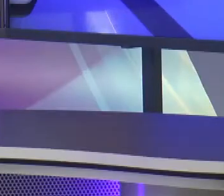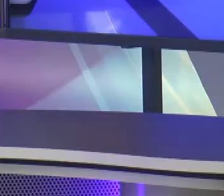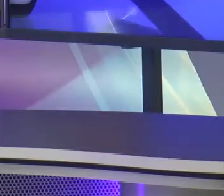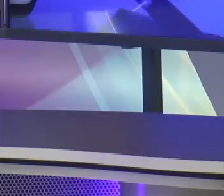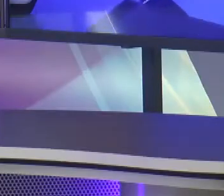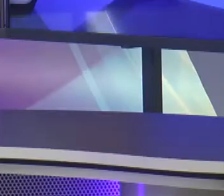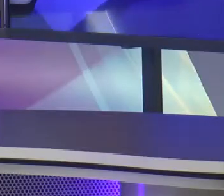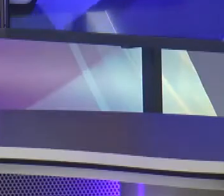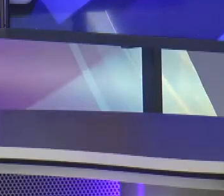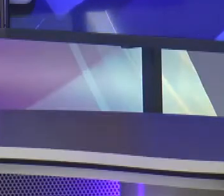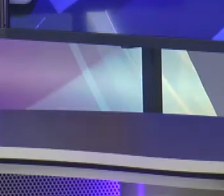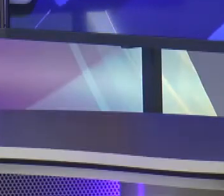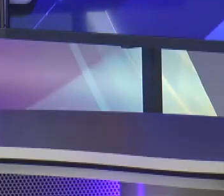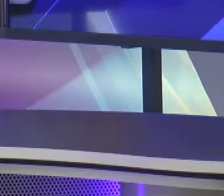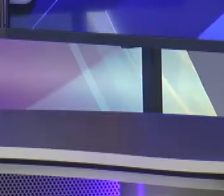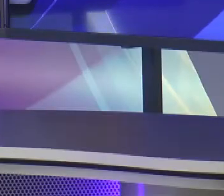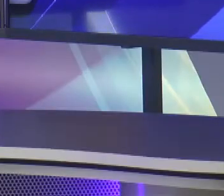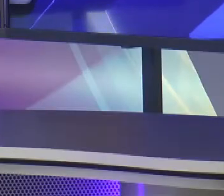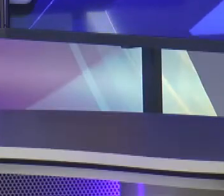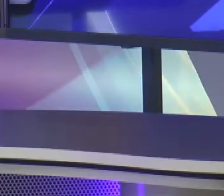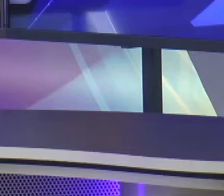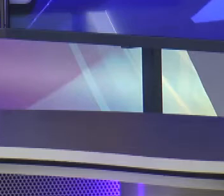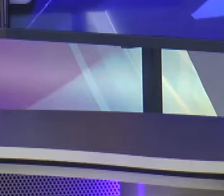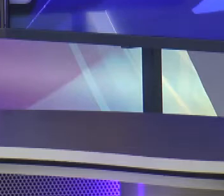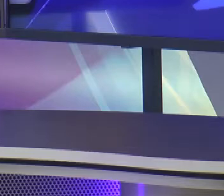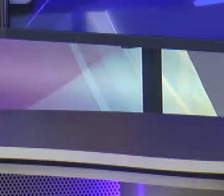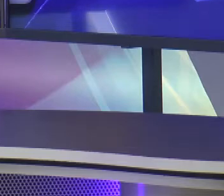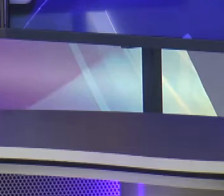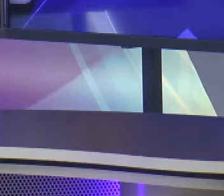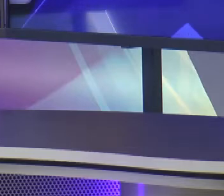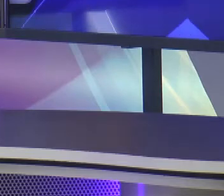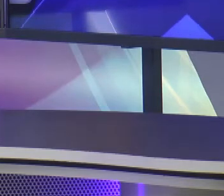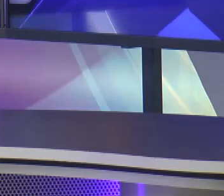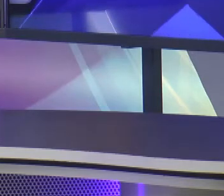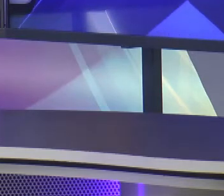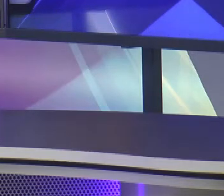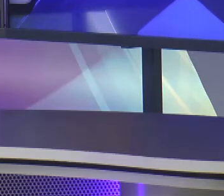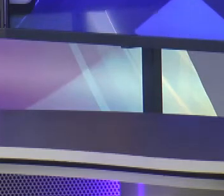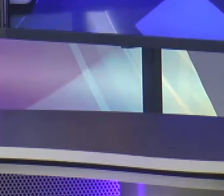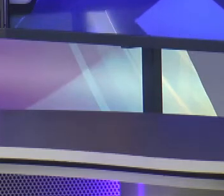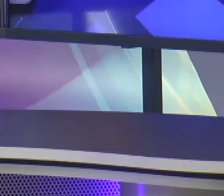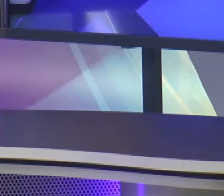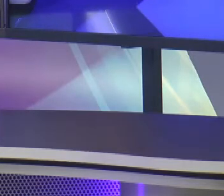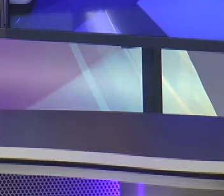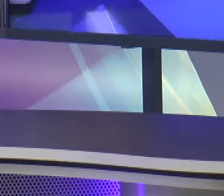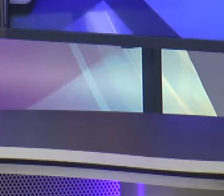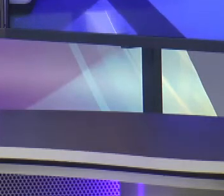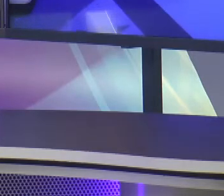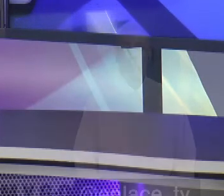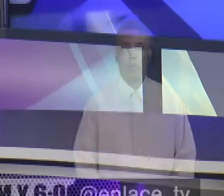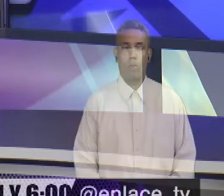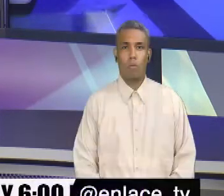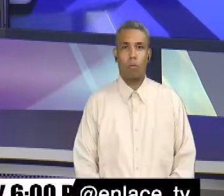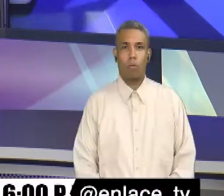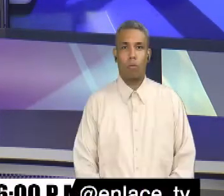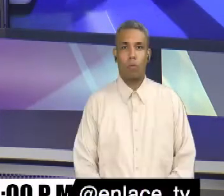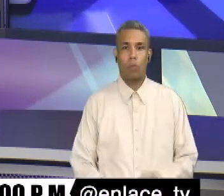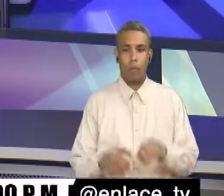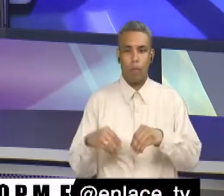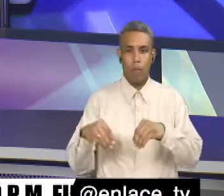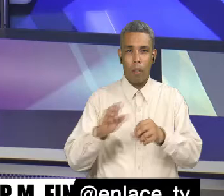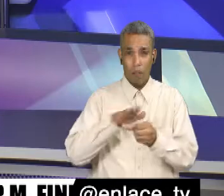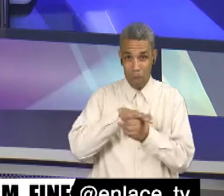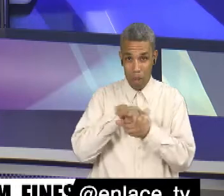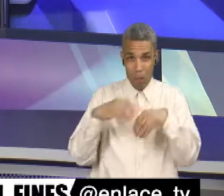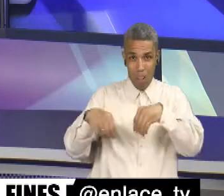Y un cable electrizado tiene preocupados a los habitantes del barrio Arenal. Por medio del mismo, el propietario de una